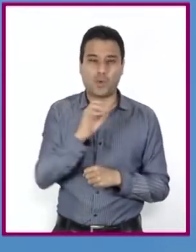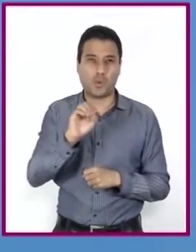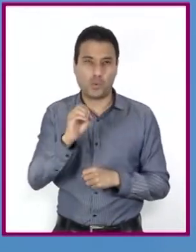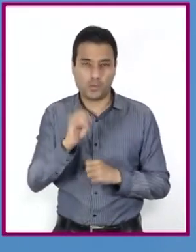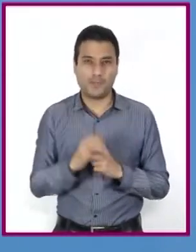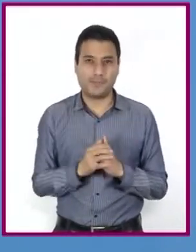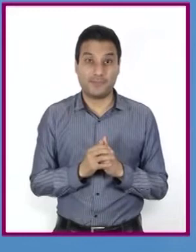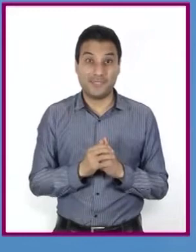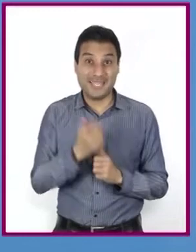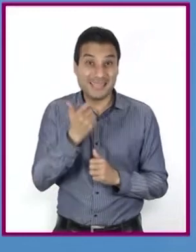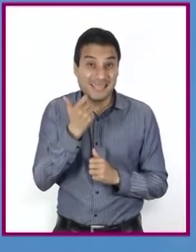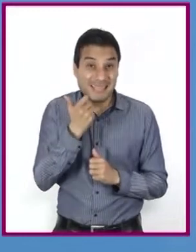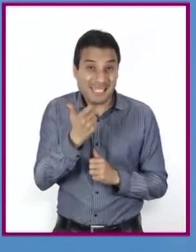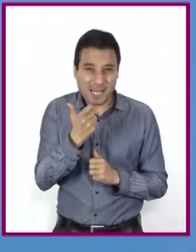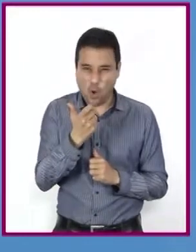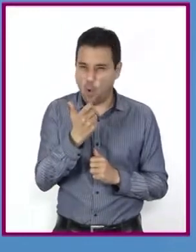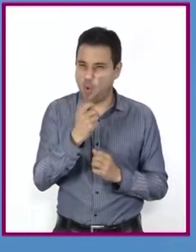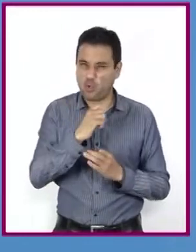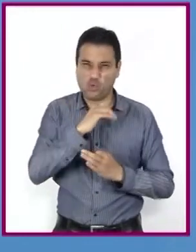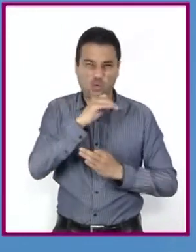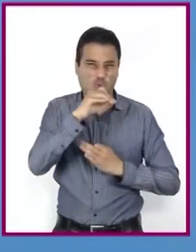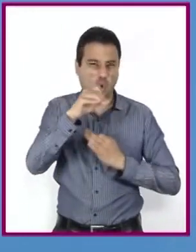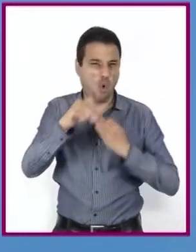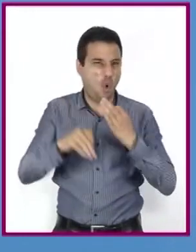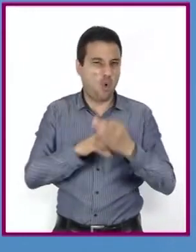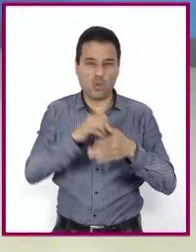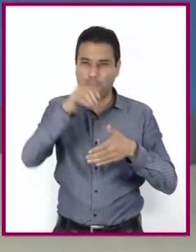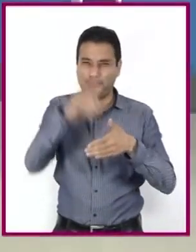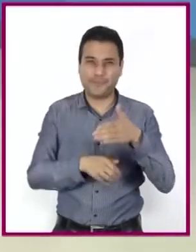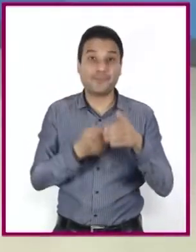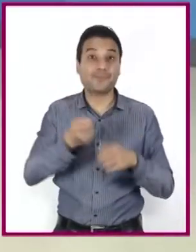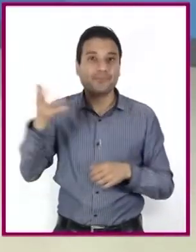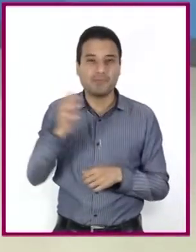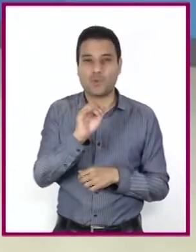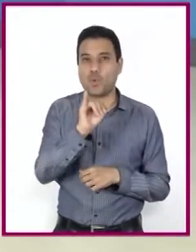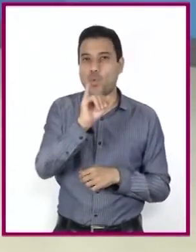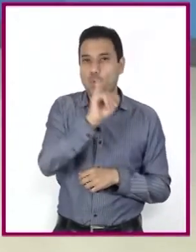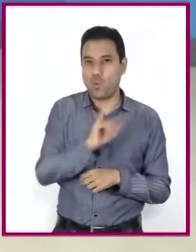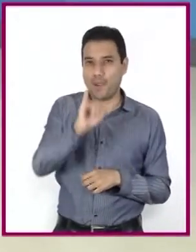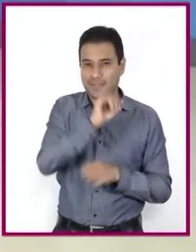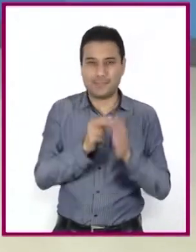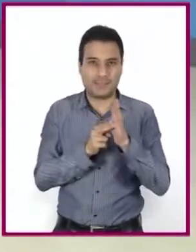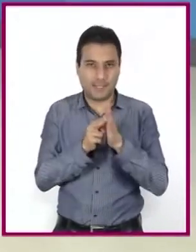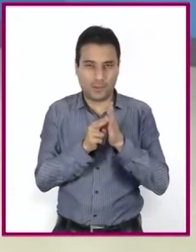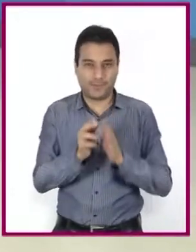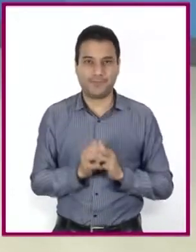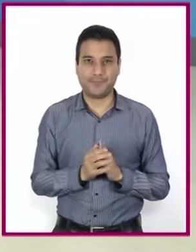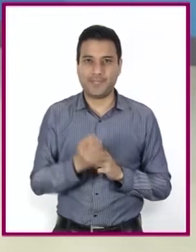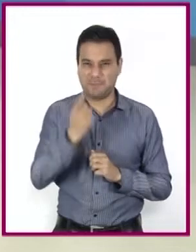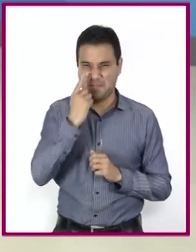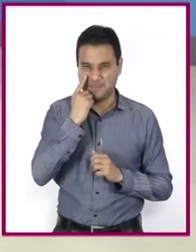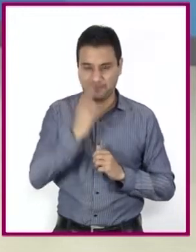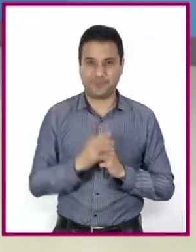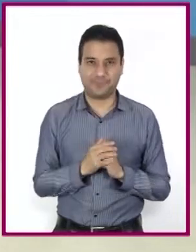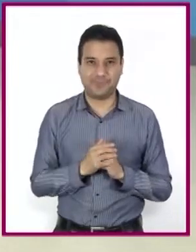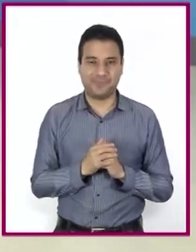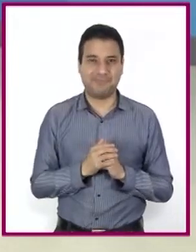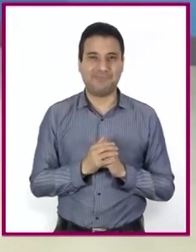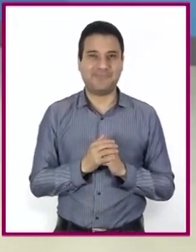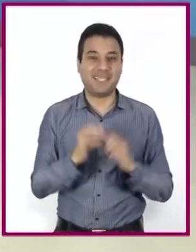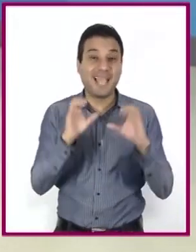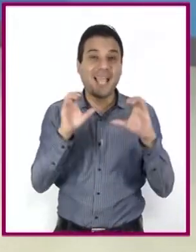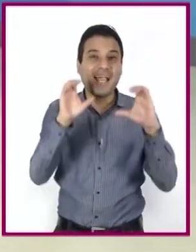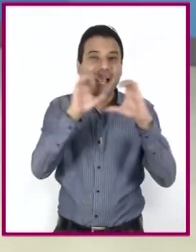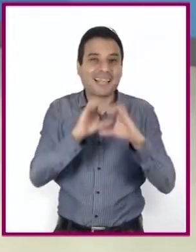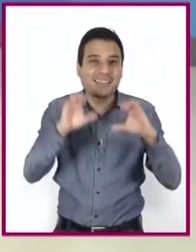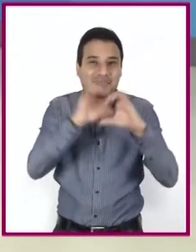la bolsa se colapsó en el llamado Jueves Negro. Les voy a compartir la letra de una canción de